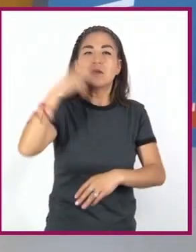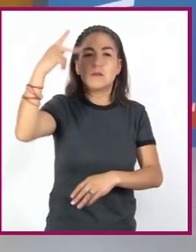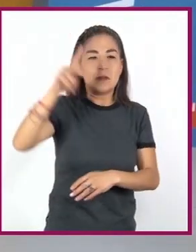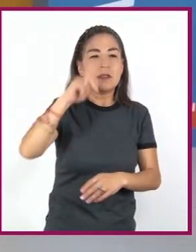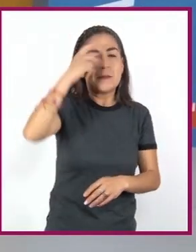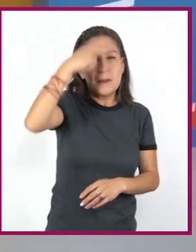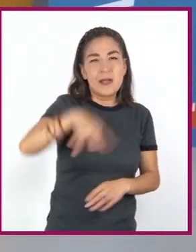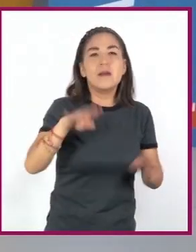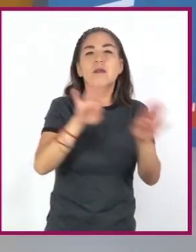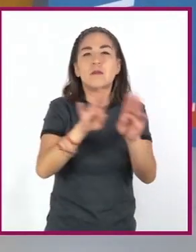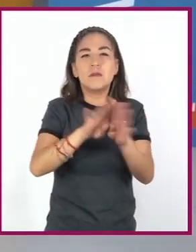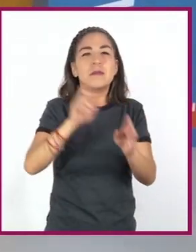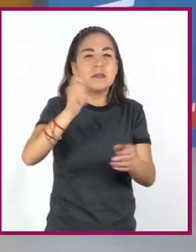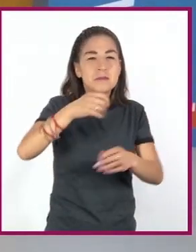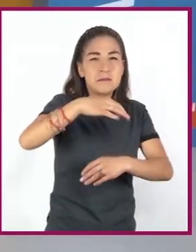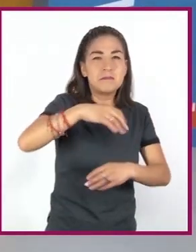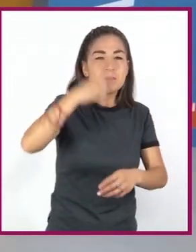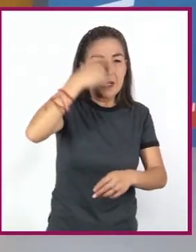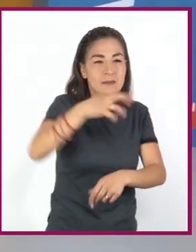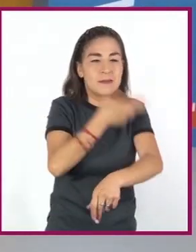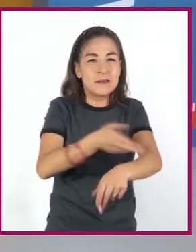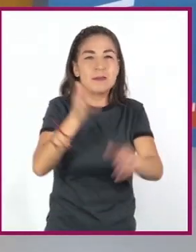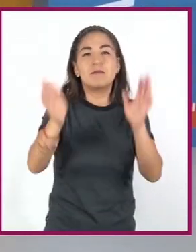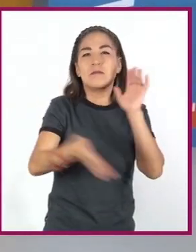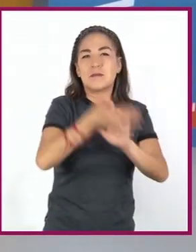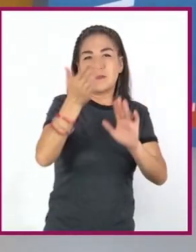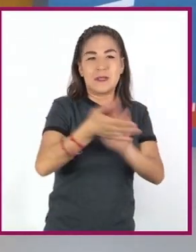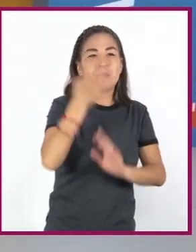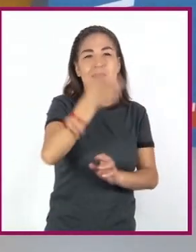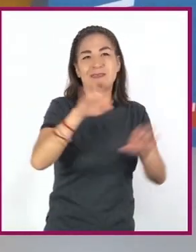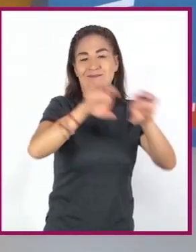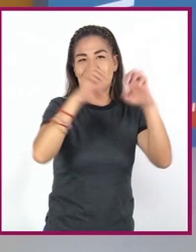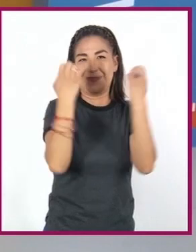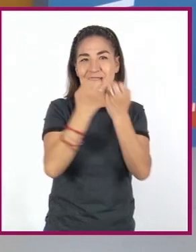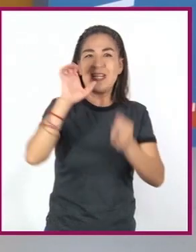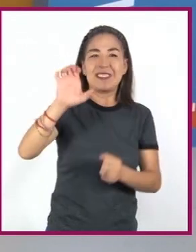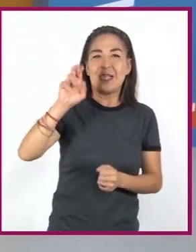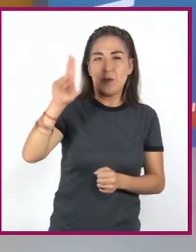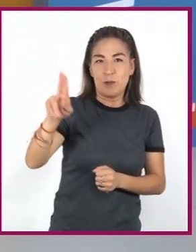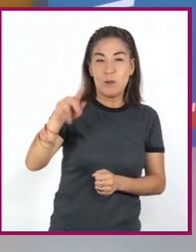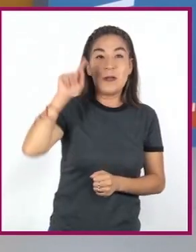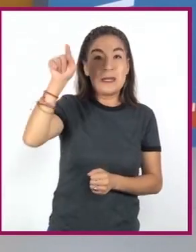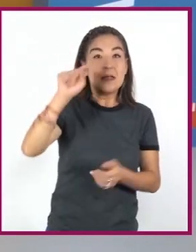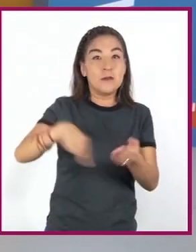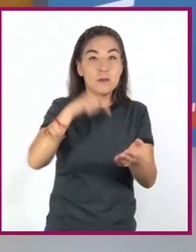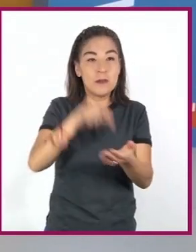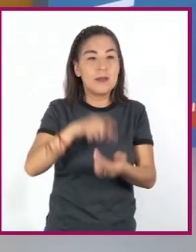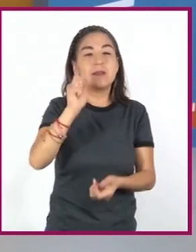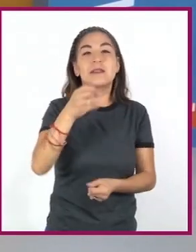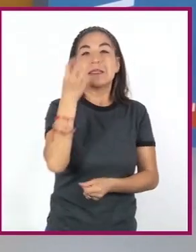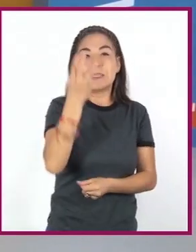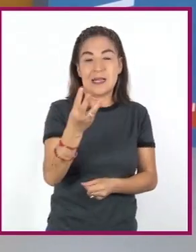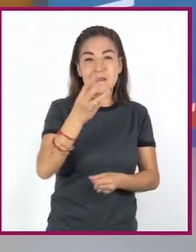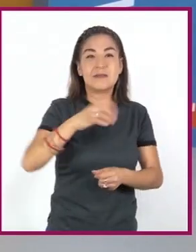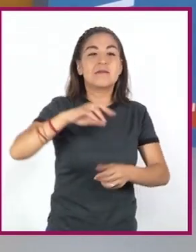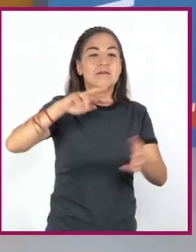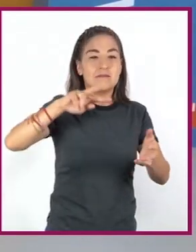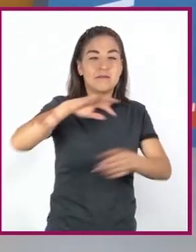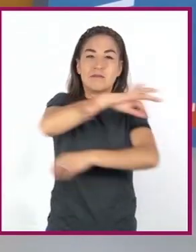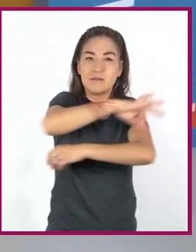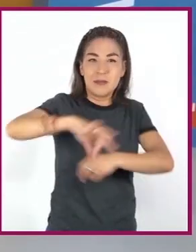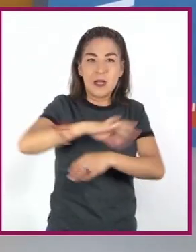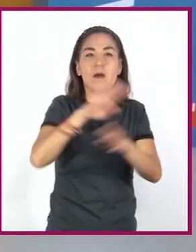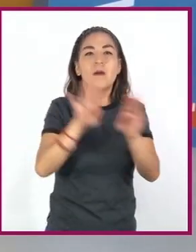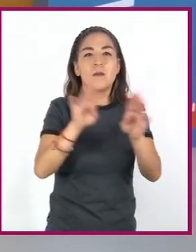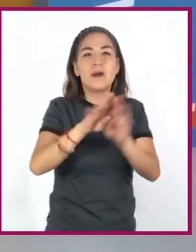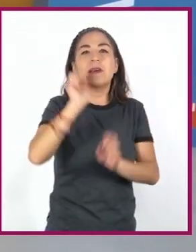que desarrolló el Plan Maestro para la construcción de Ciudad Universitaria. Fue uno de los 3 arquitectos que diseñó la